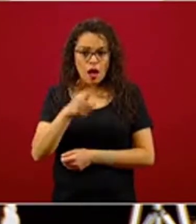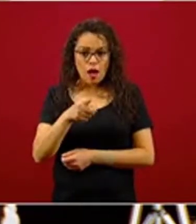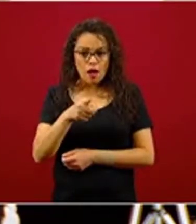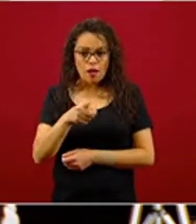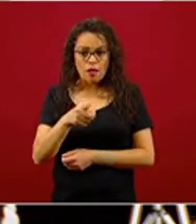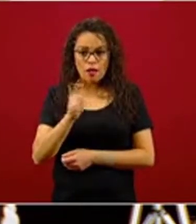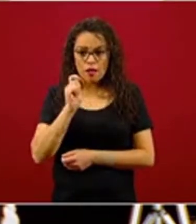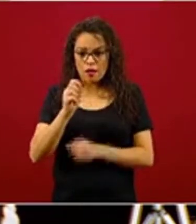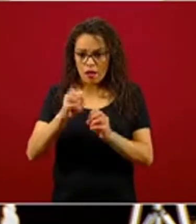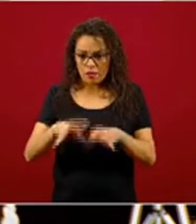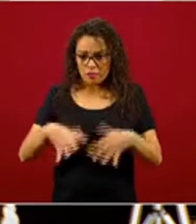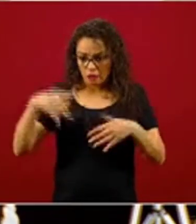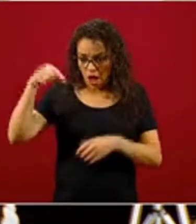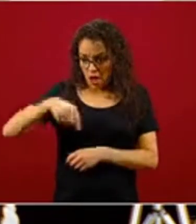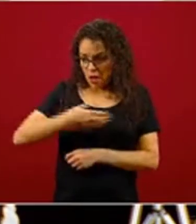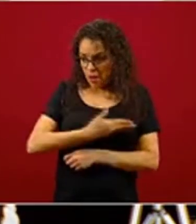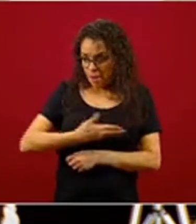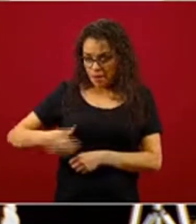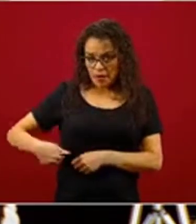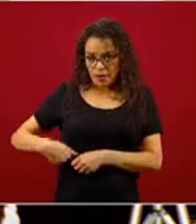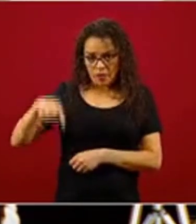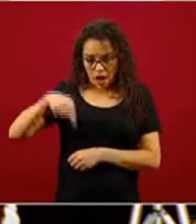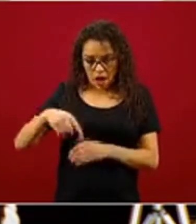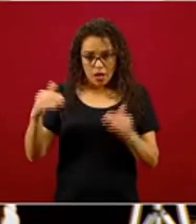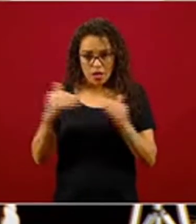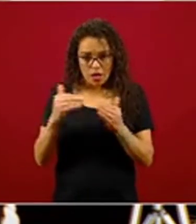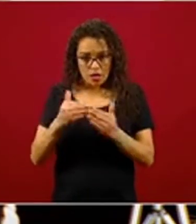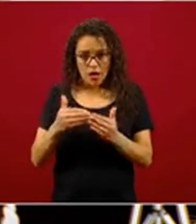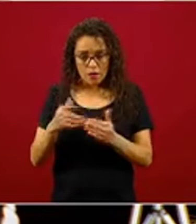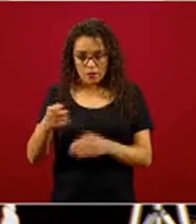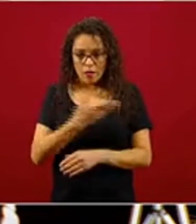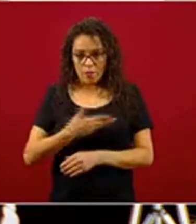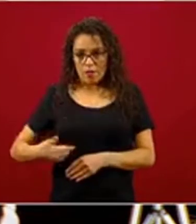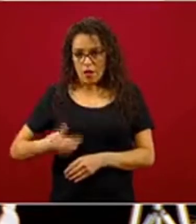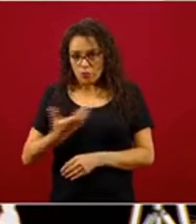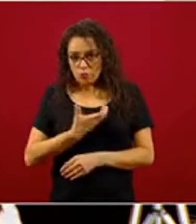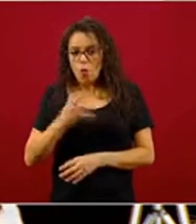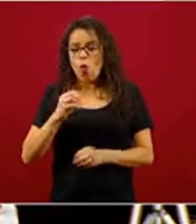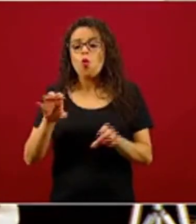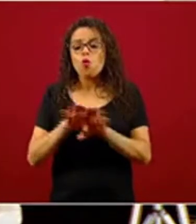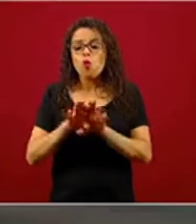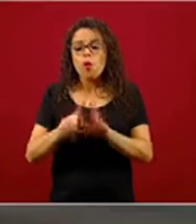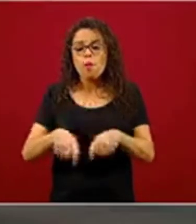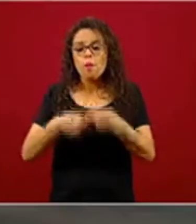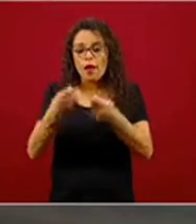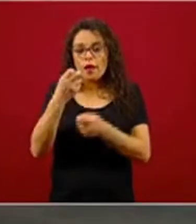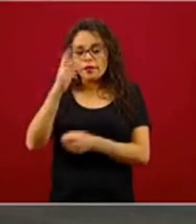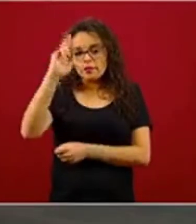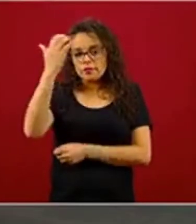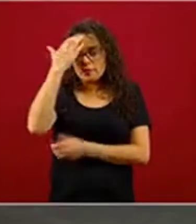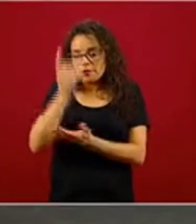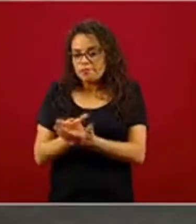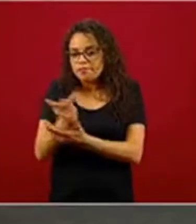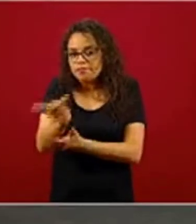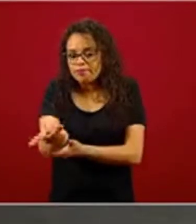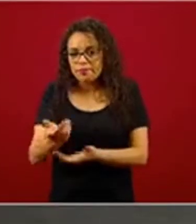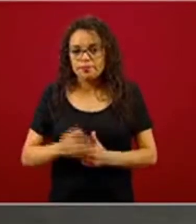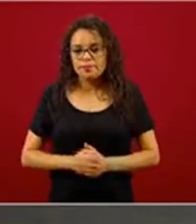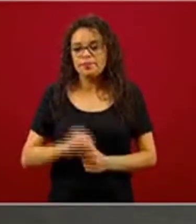con el presidente de la República, aquí en Palacio Nacional? ¿Cómo va a ser la entrega de este reconocimiento? Gracias. Sí, muchas gracias,